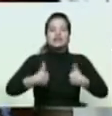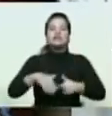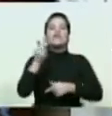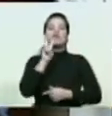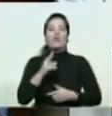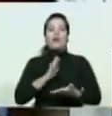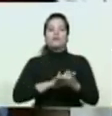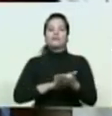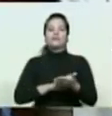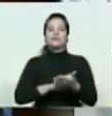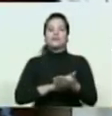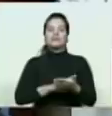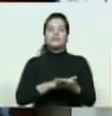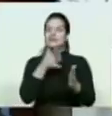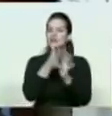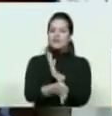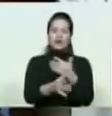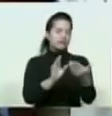expresión?